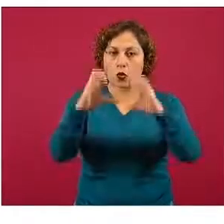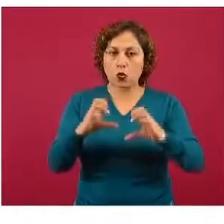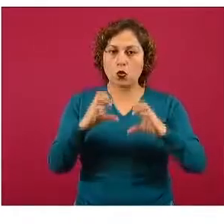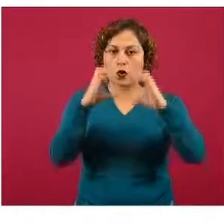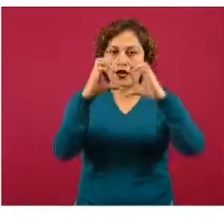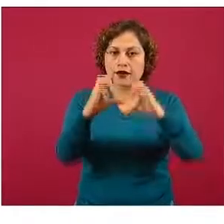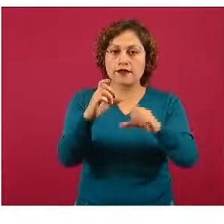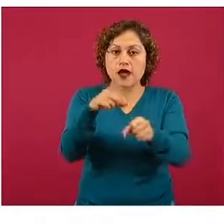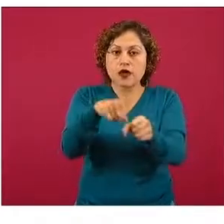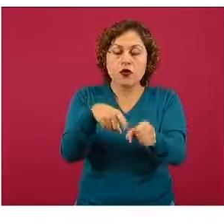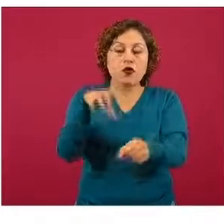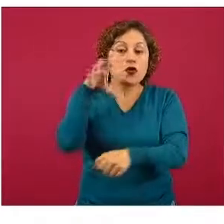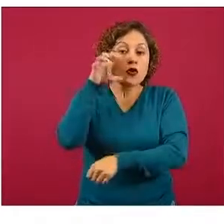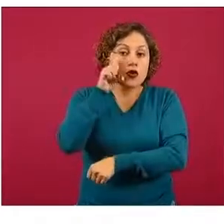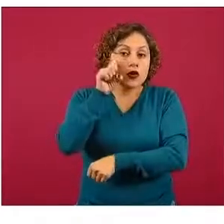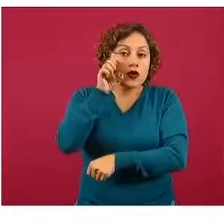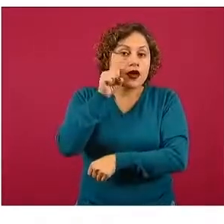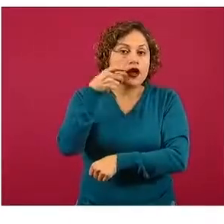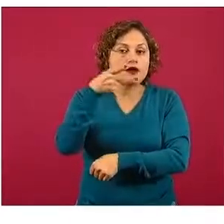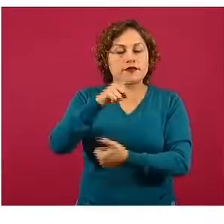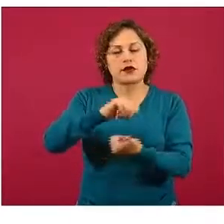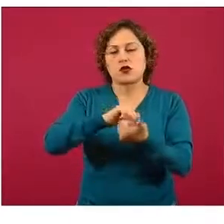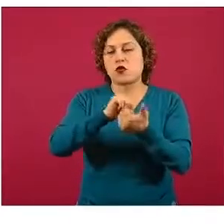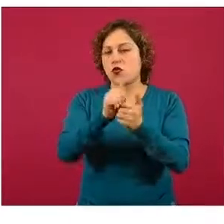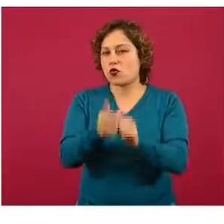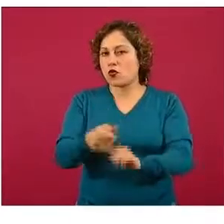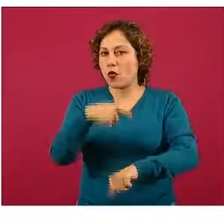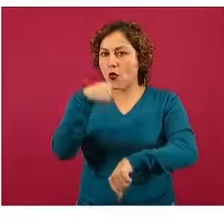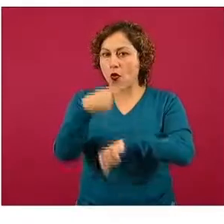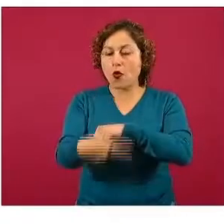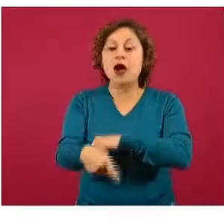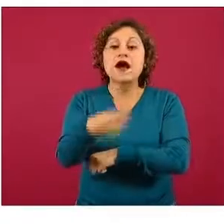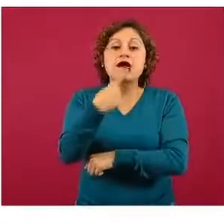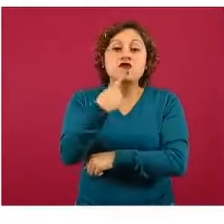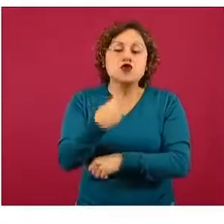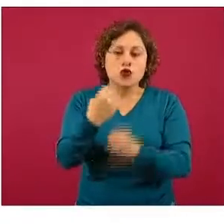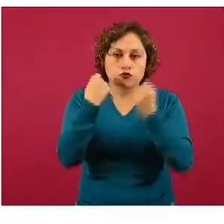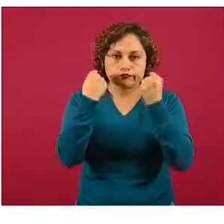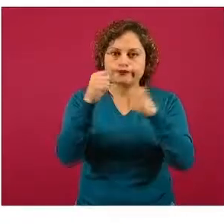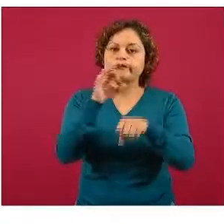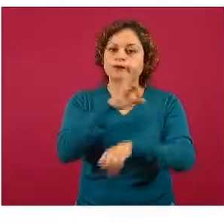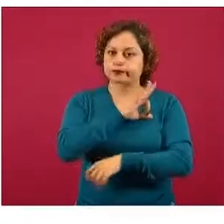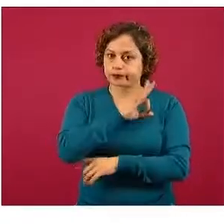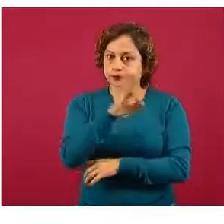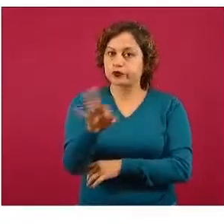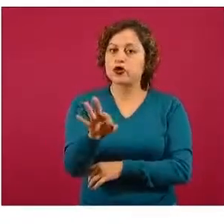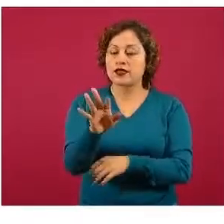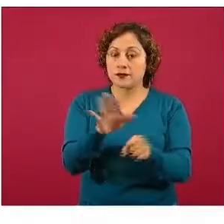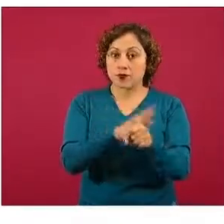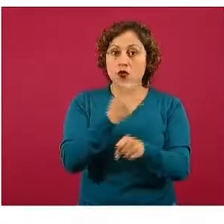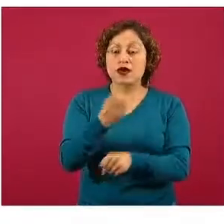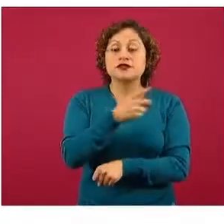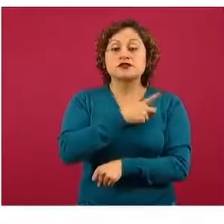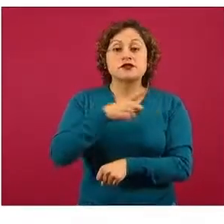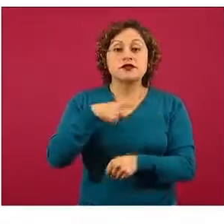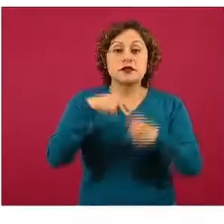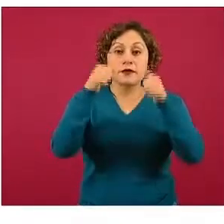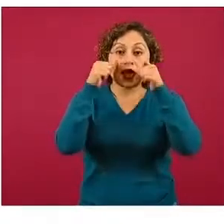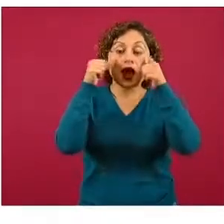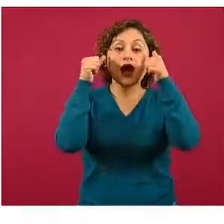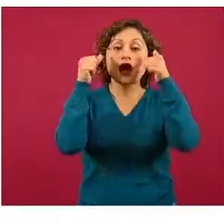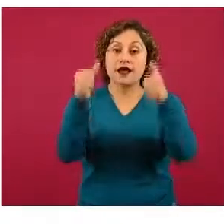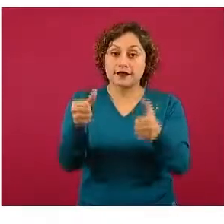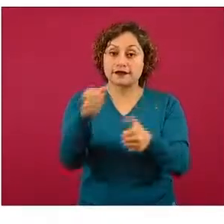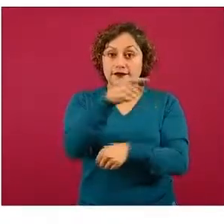precisión para estas entidades, en función de que si no ponemos en práctica o continuamos